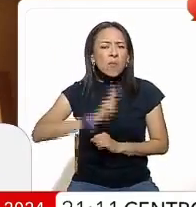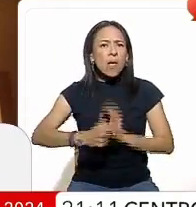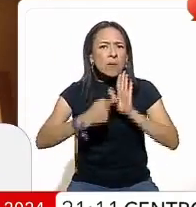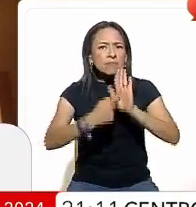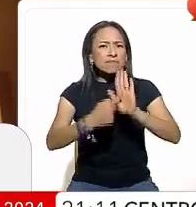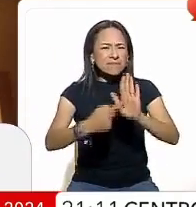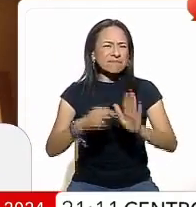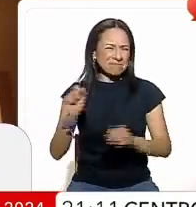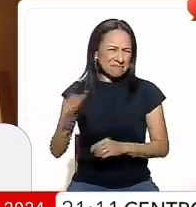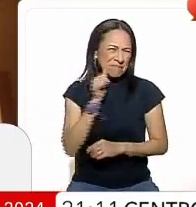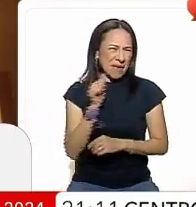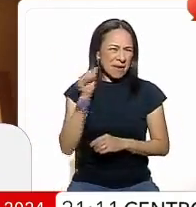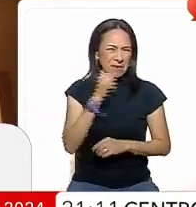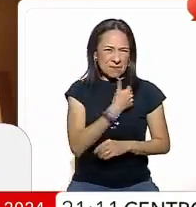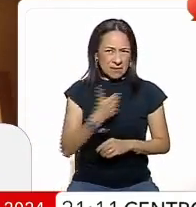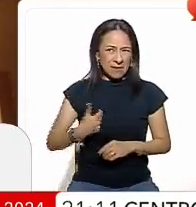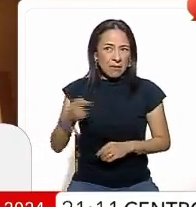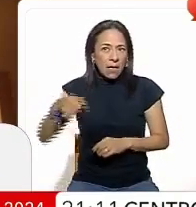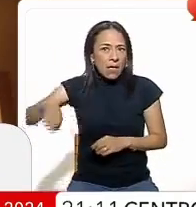un intento de extorsión,